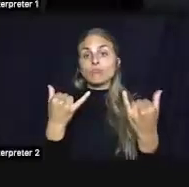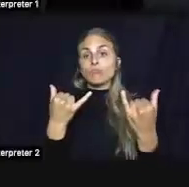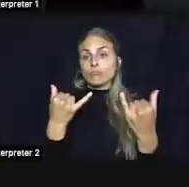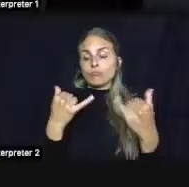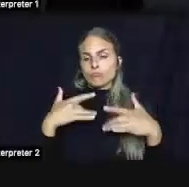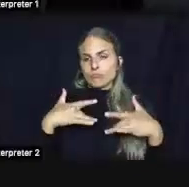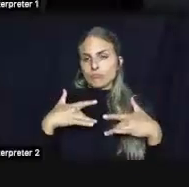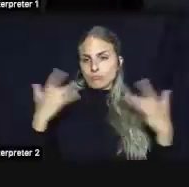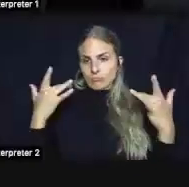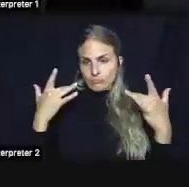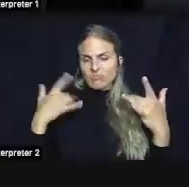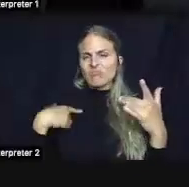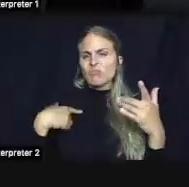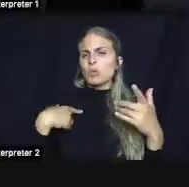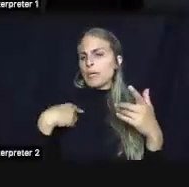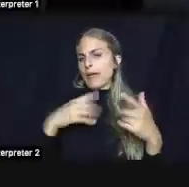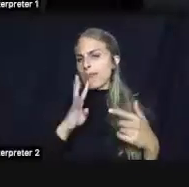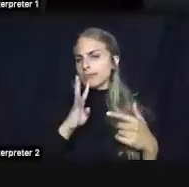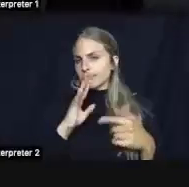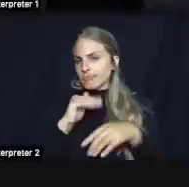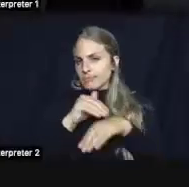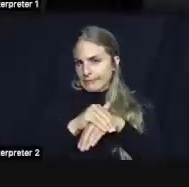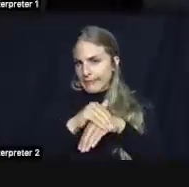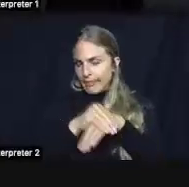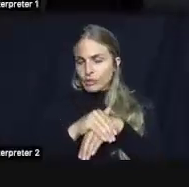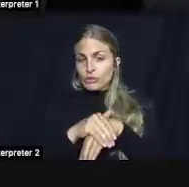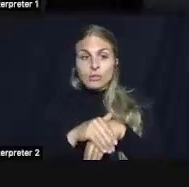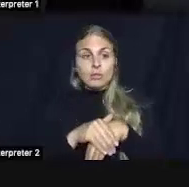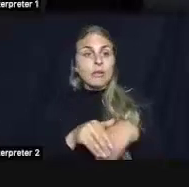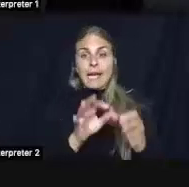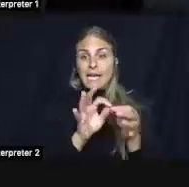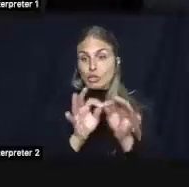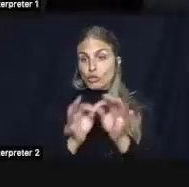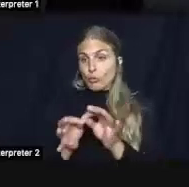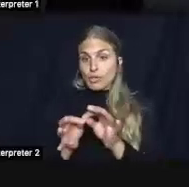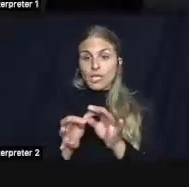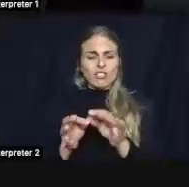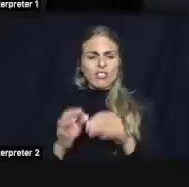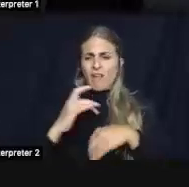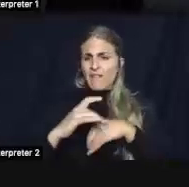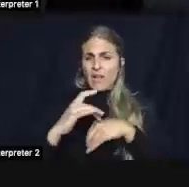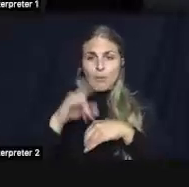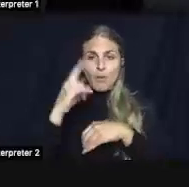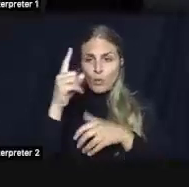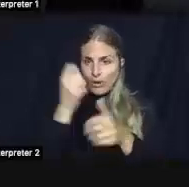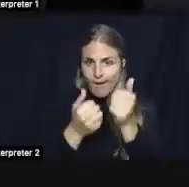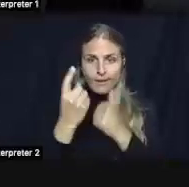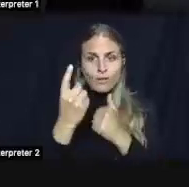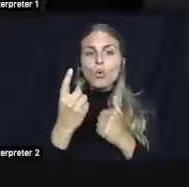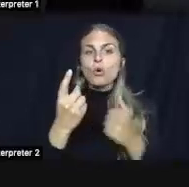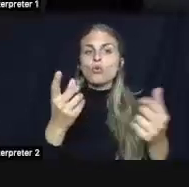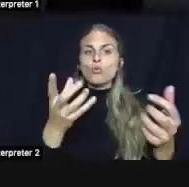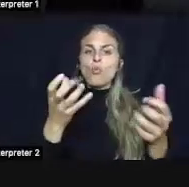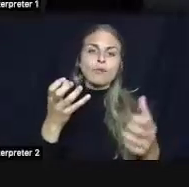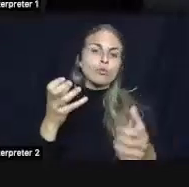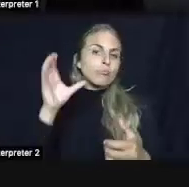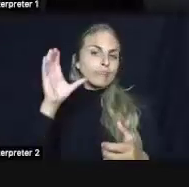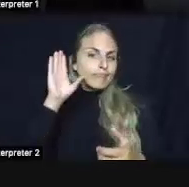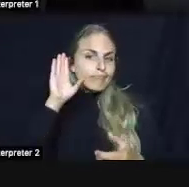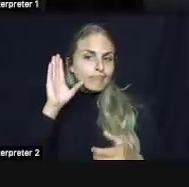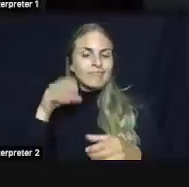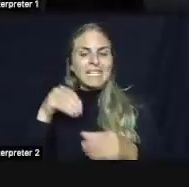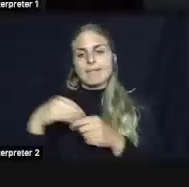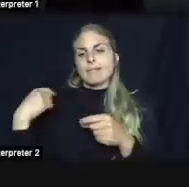El evento de hoy se llevará a cabo en inglés con interpretación al español para todos los que